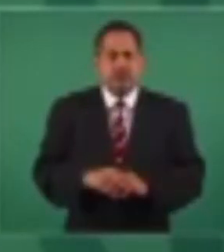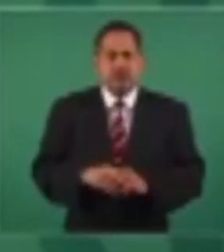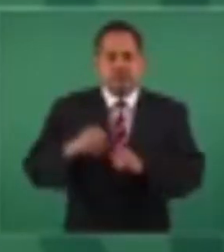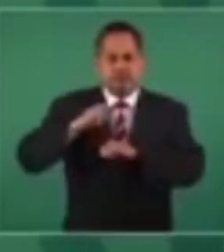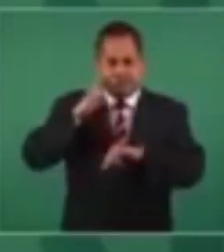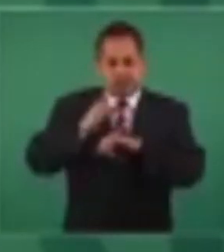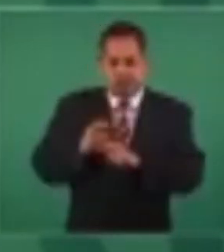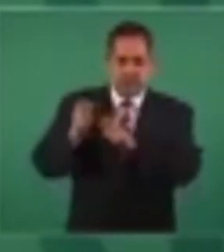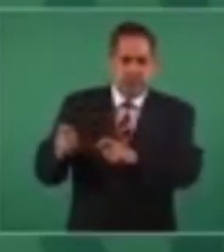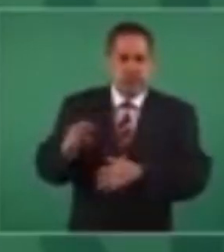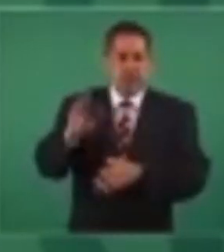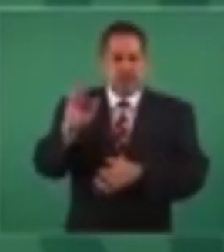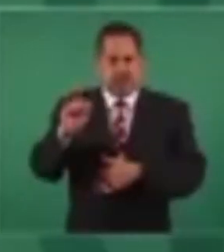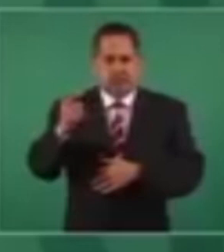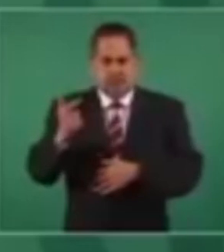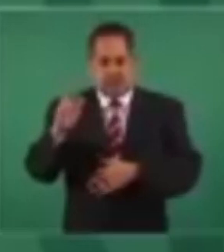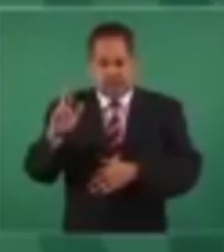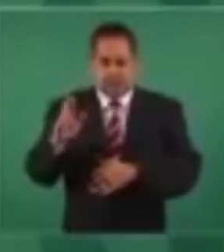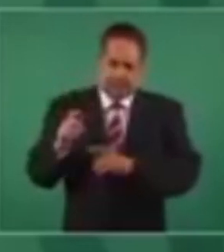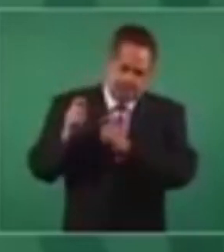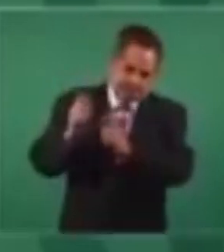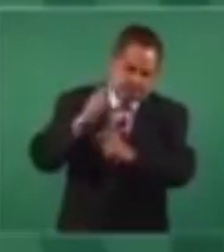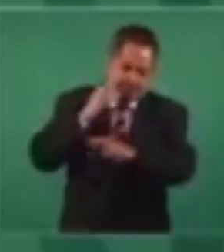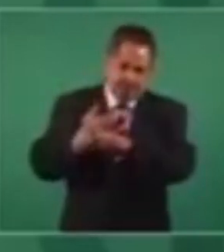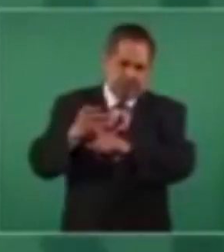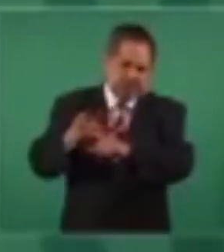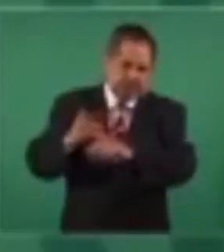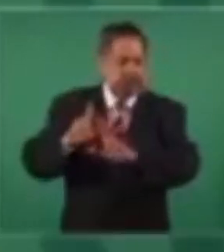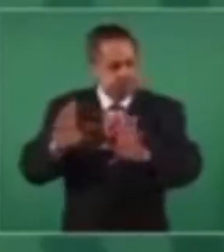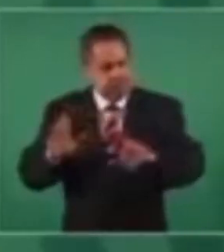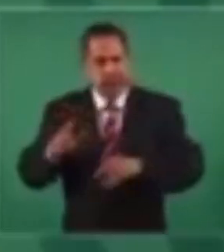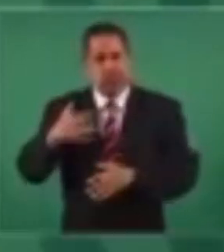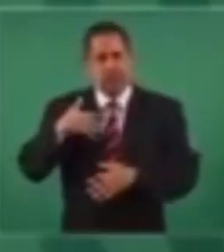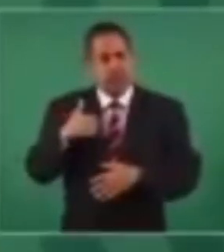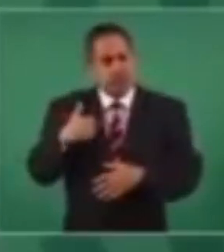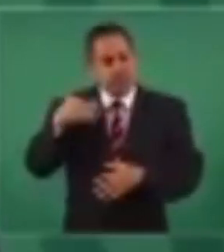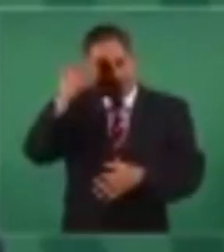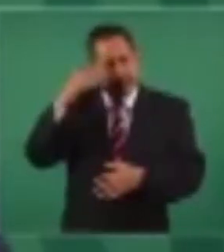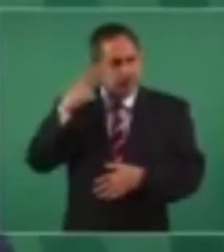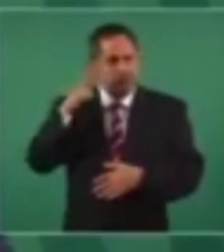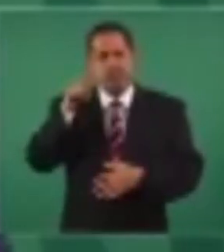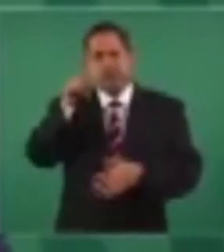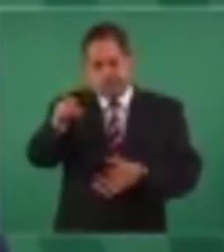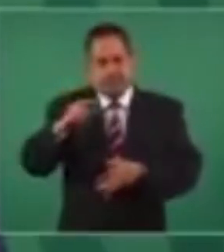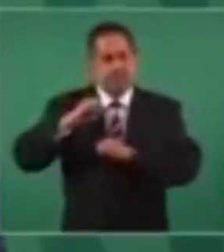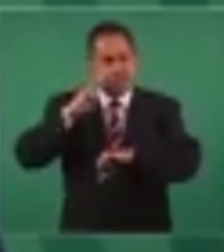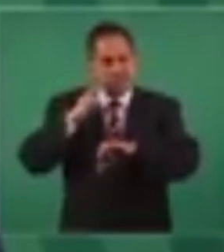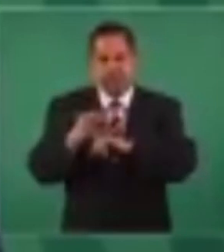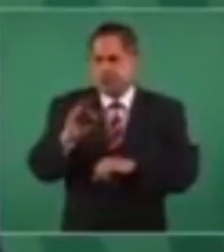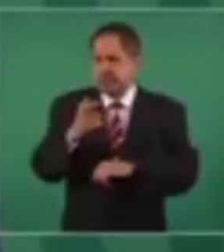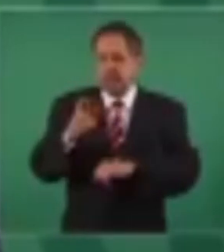Corresponde a la fiscalía y entiendo que este asunto lo están tratando.